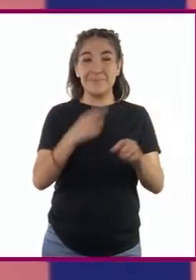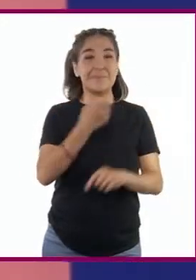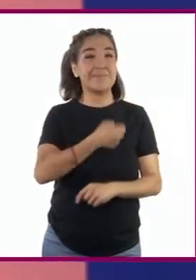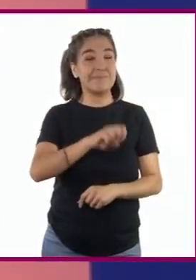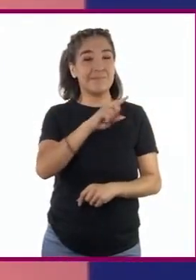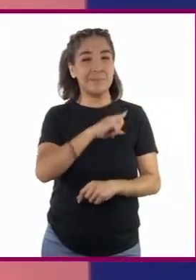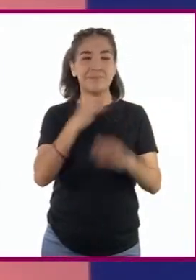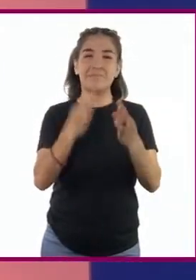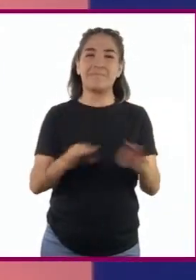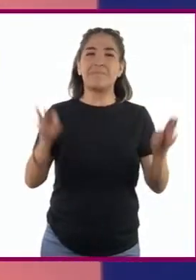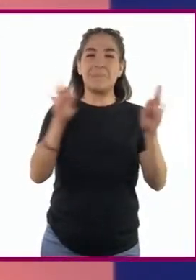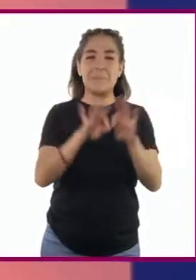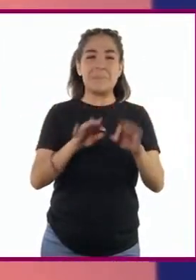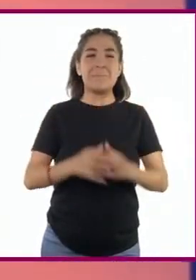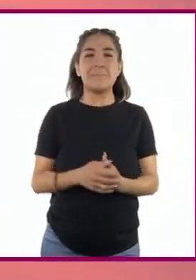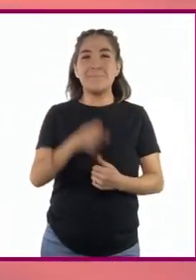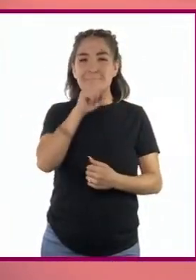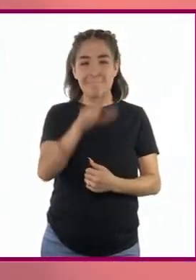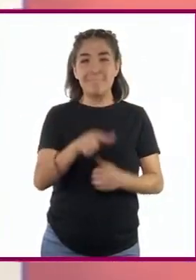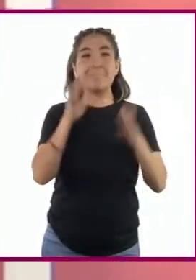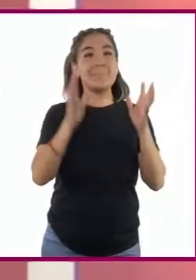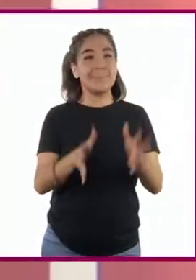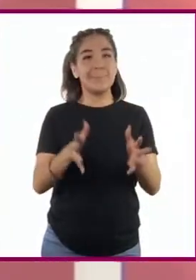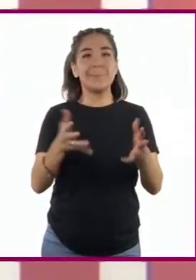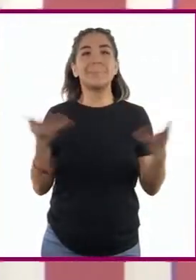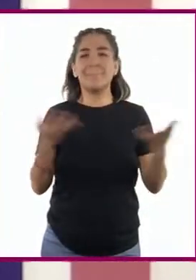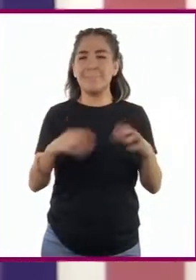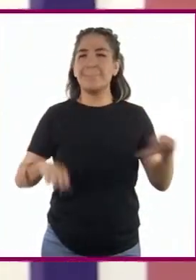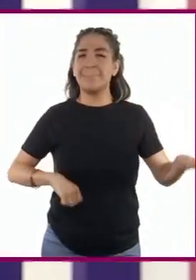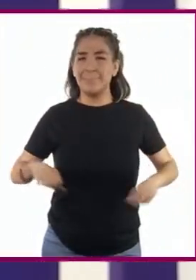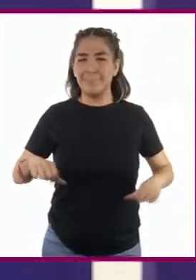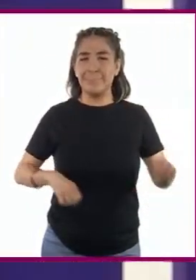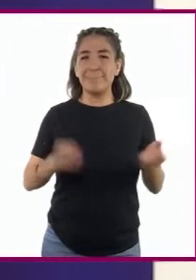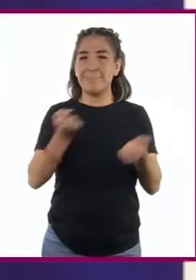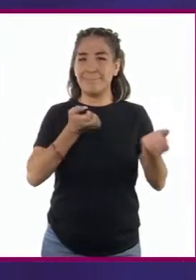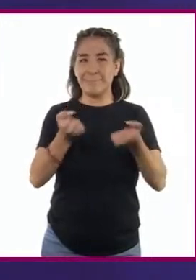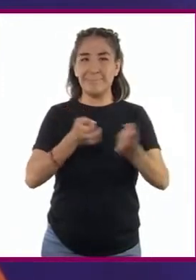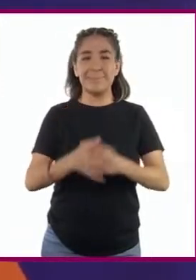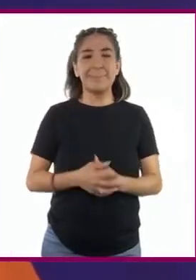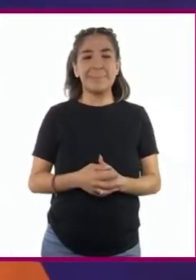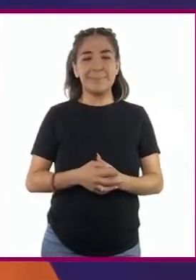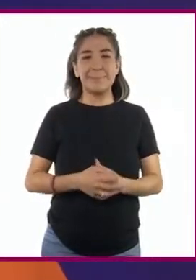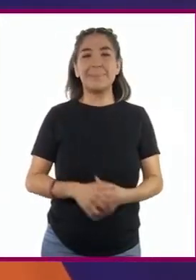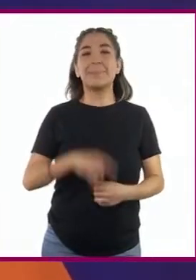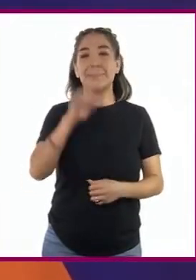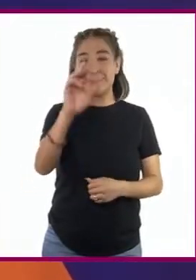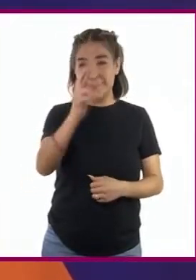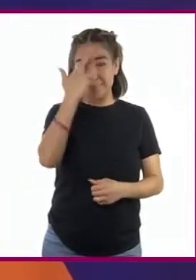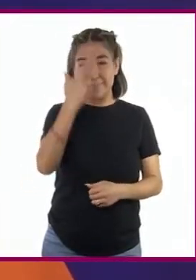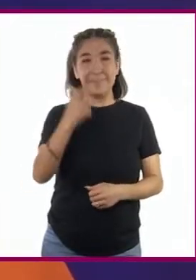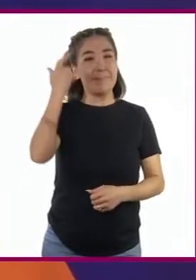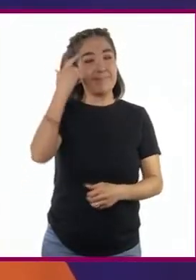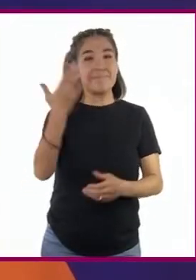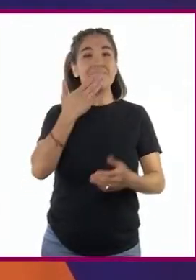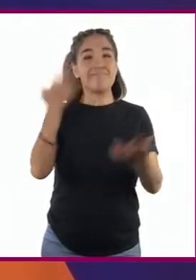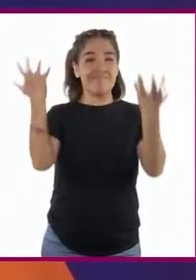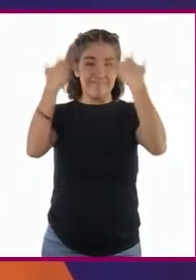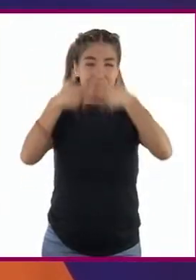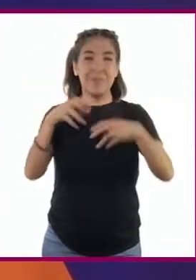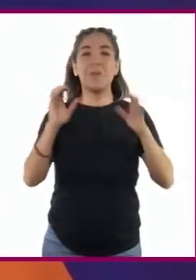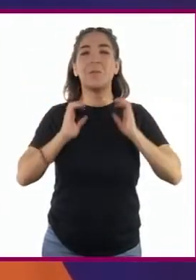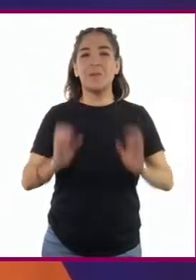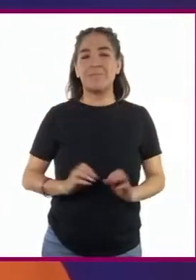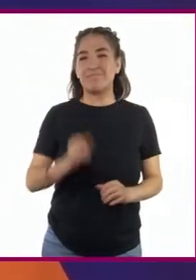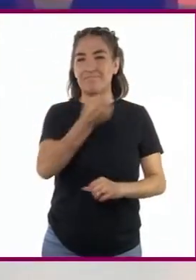salud es lo primero. Además, ¿ya hicieron algo de ejercicio? Recuerden que mente sana en